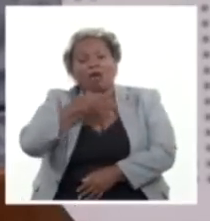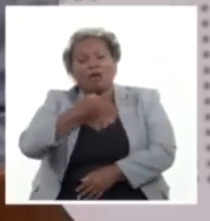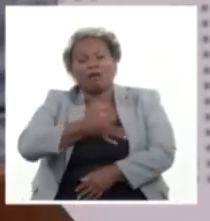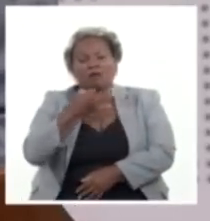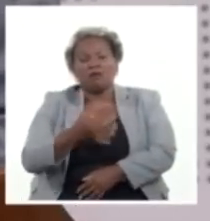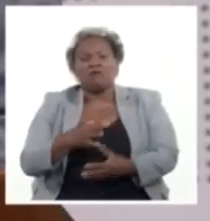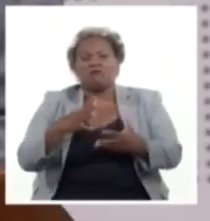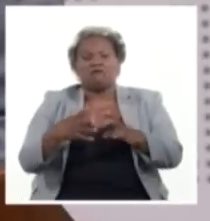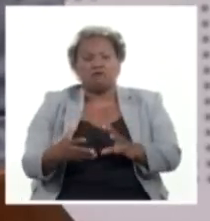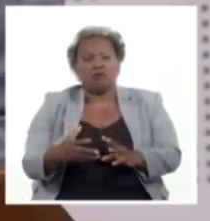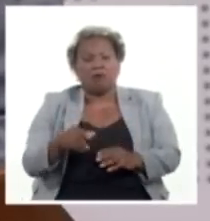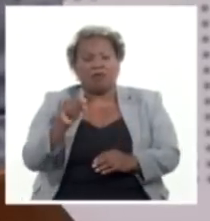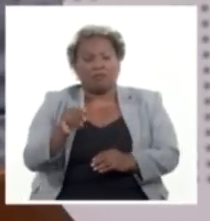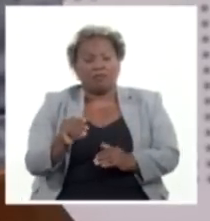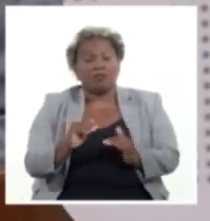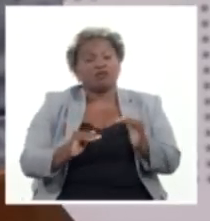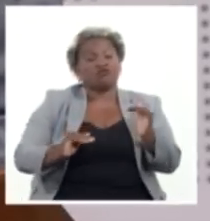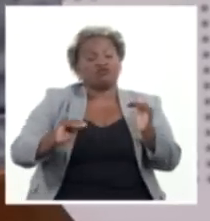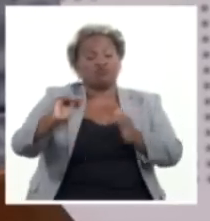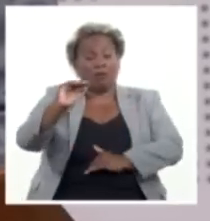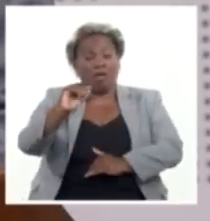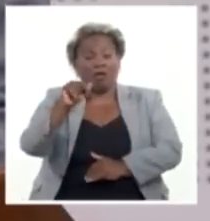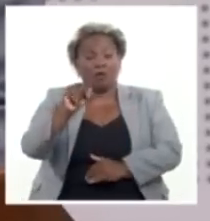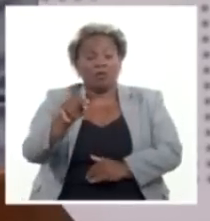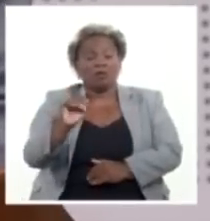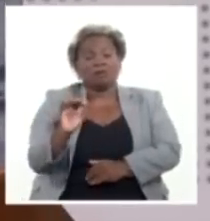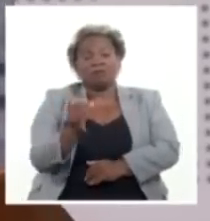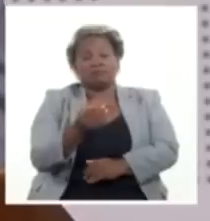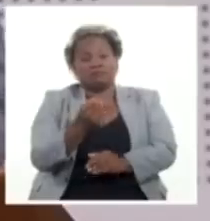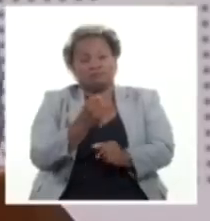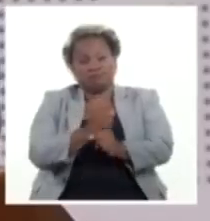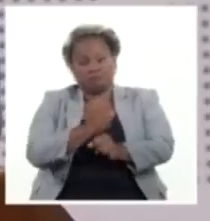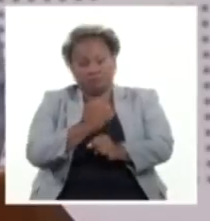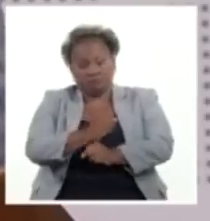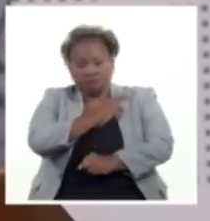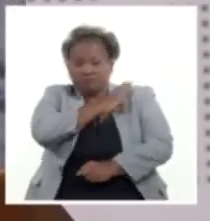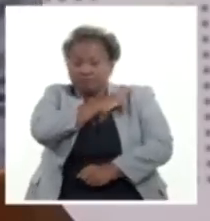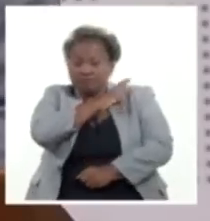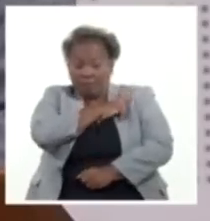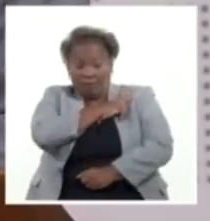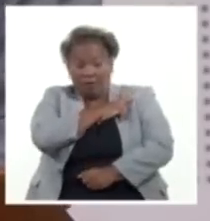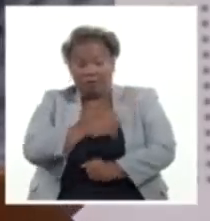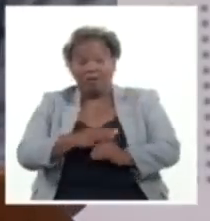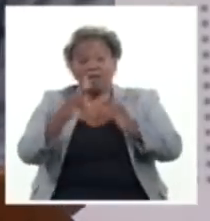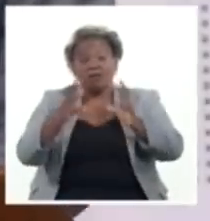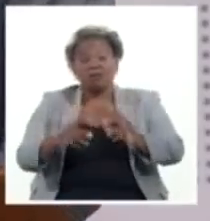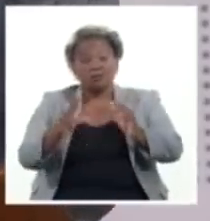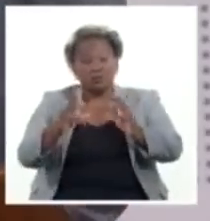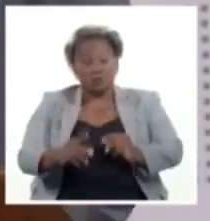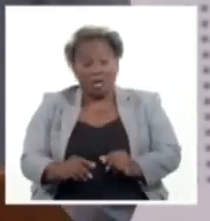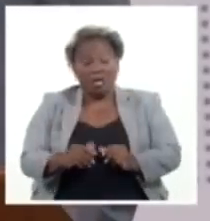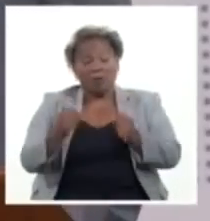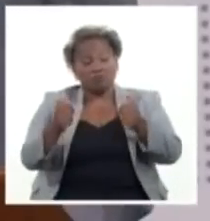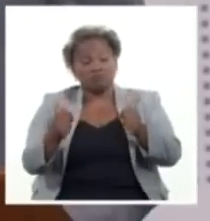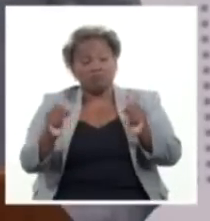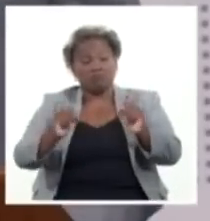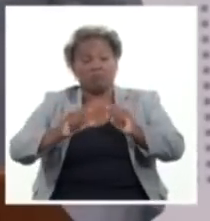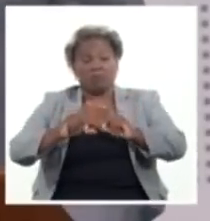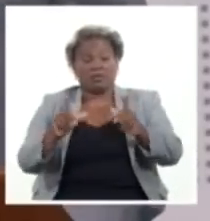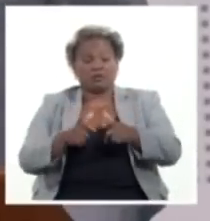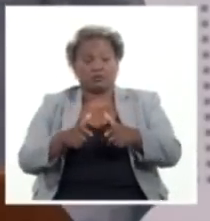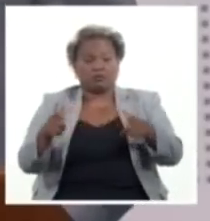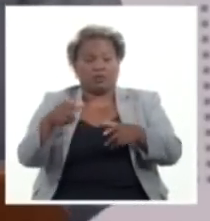para superarnos y perfeccionar la labor de dirección en busca de resultados de mayor impacto en la